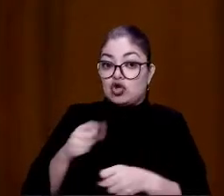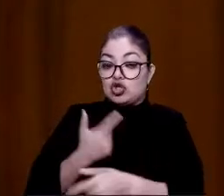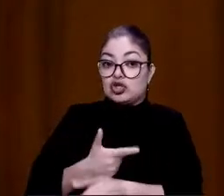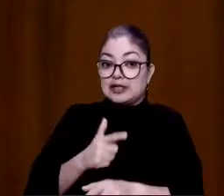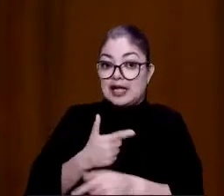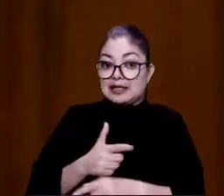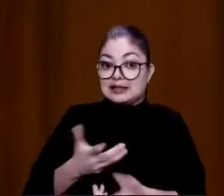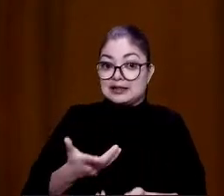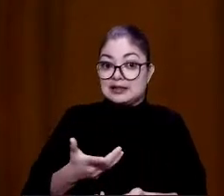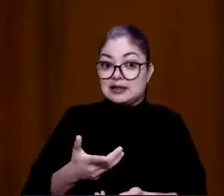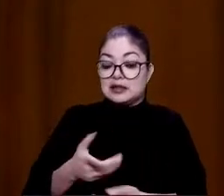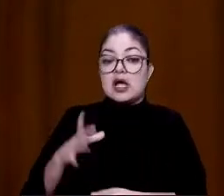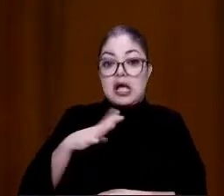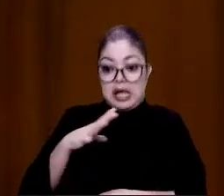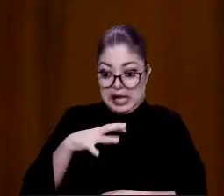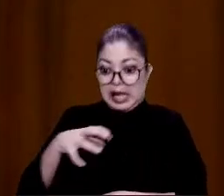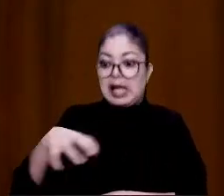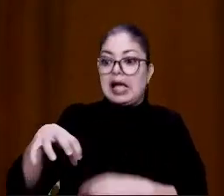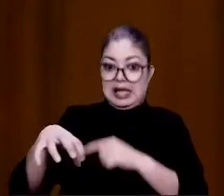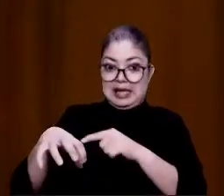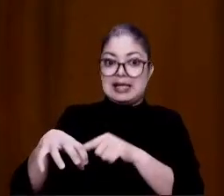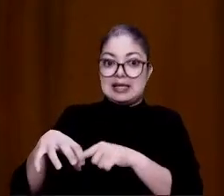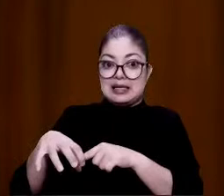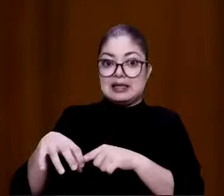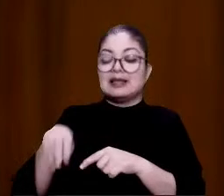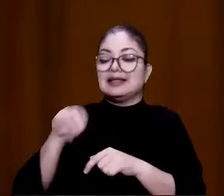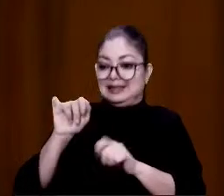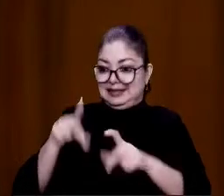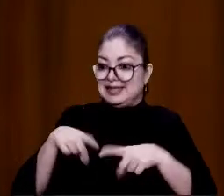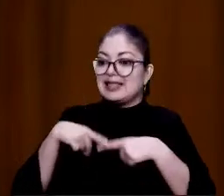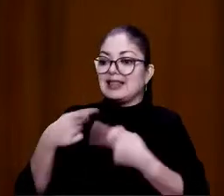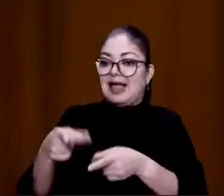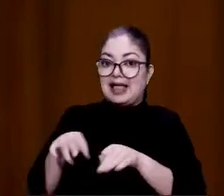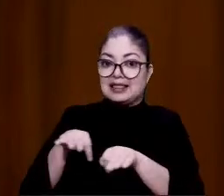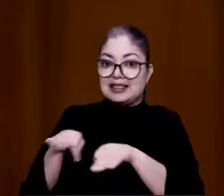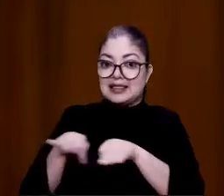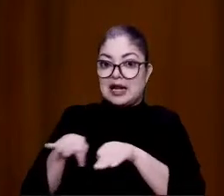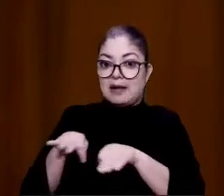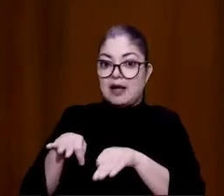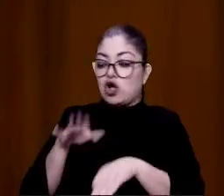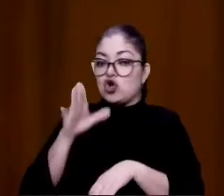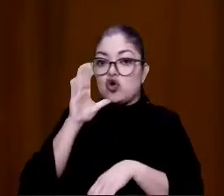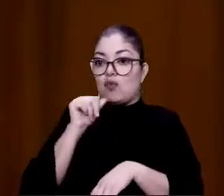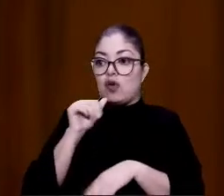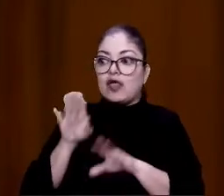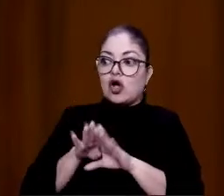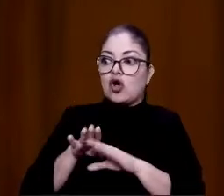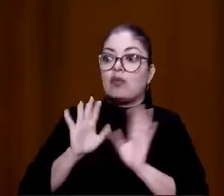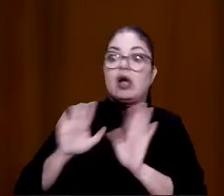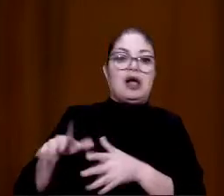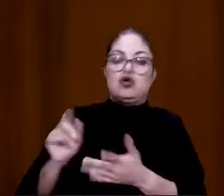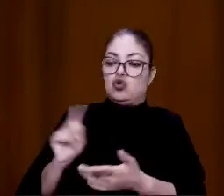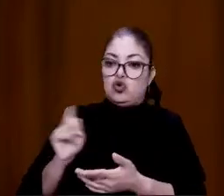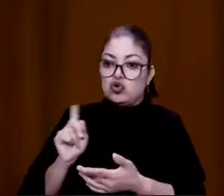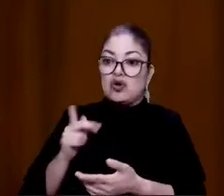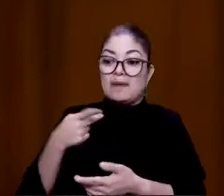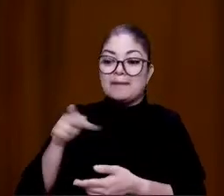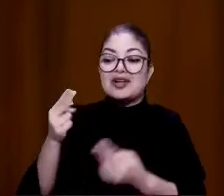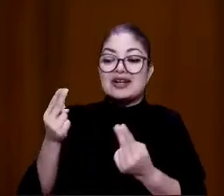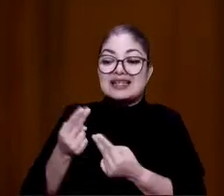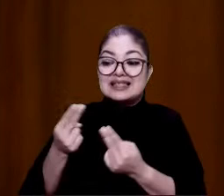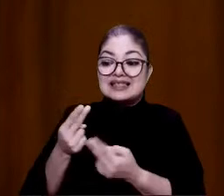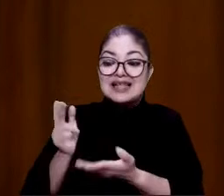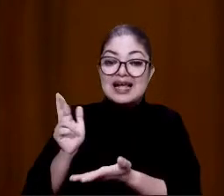El sector existe, crea empleos para la gente, no podemos reprimirlos, pero sí tenemos que tener un registro para evitar